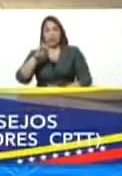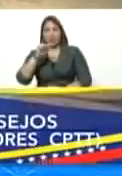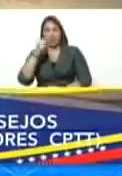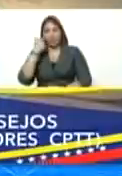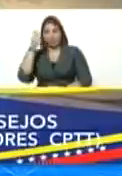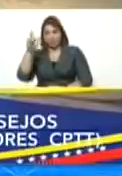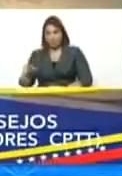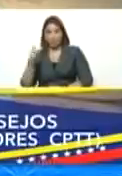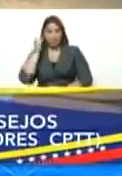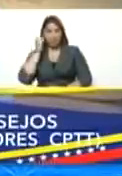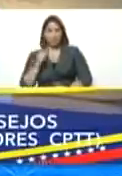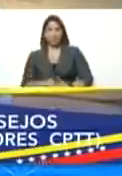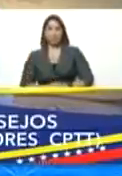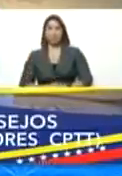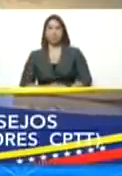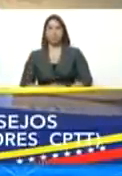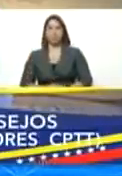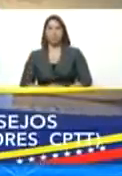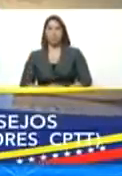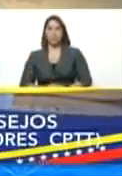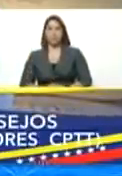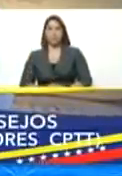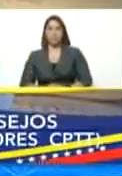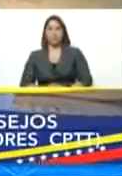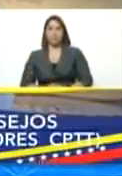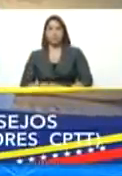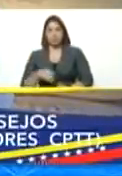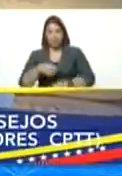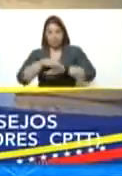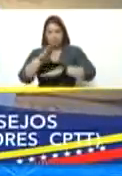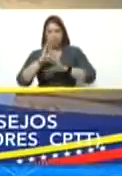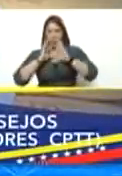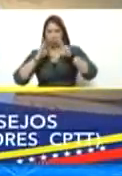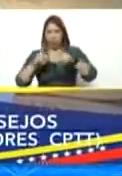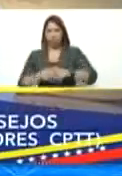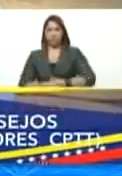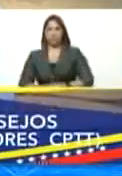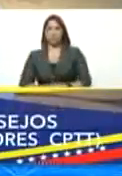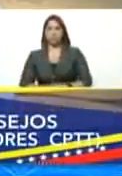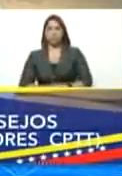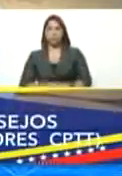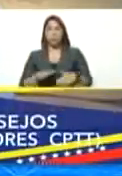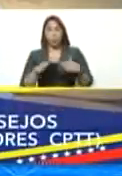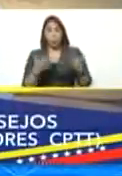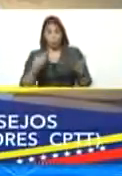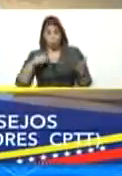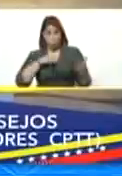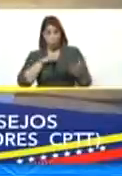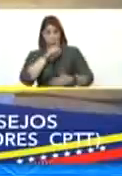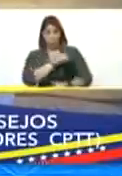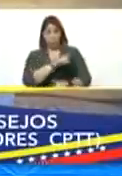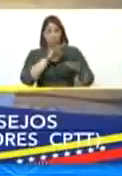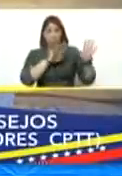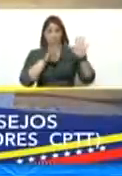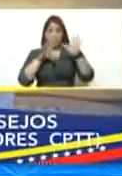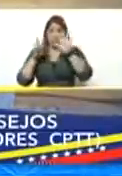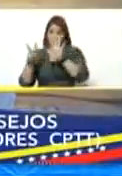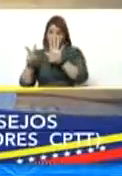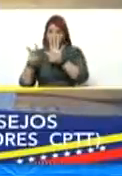No, y la vamos ella, a dar, mira, la vamos a dar un cargo... Ella, déjame contarte que cuando nosotros en